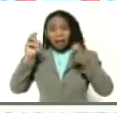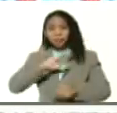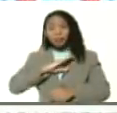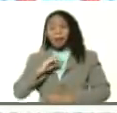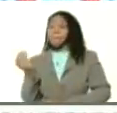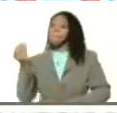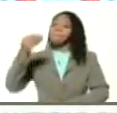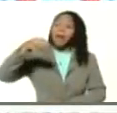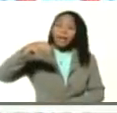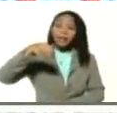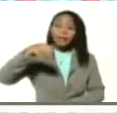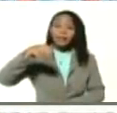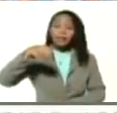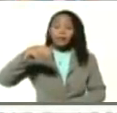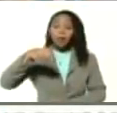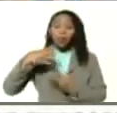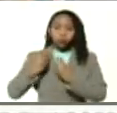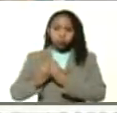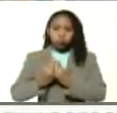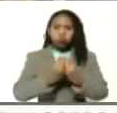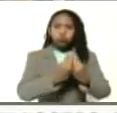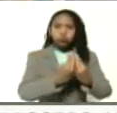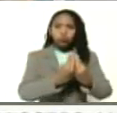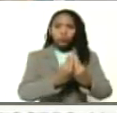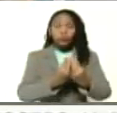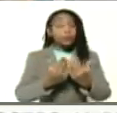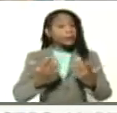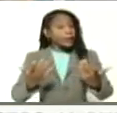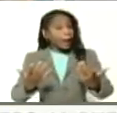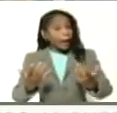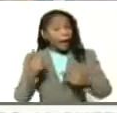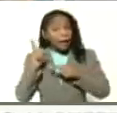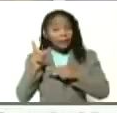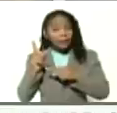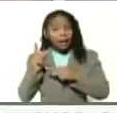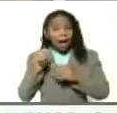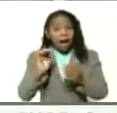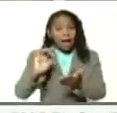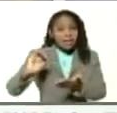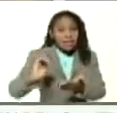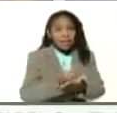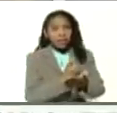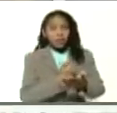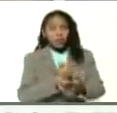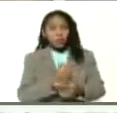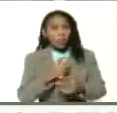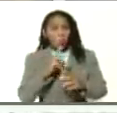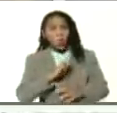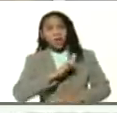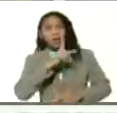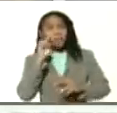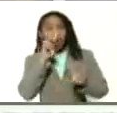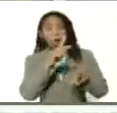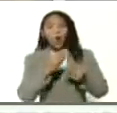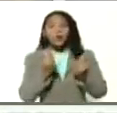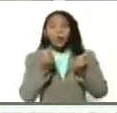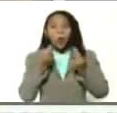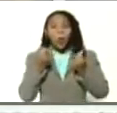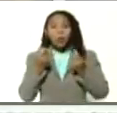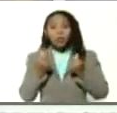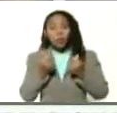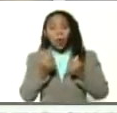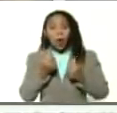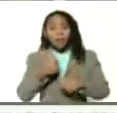además un acompañante, que era el despojo vulgar de los recursos y